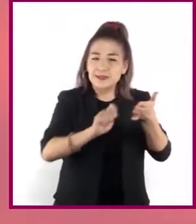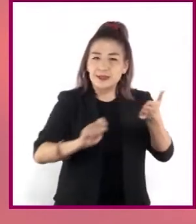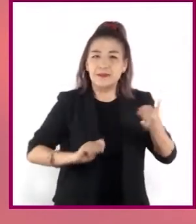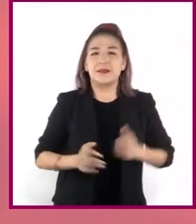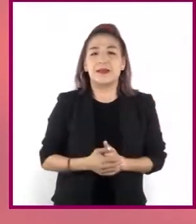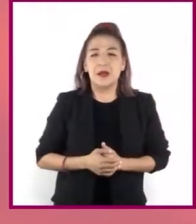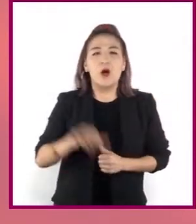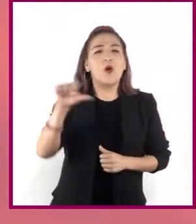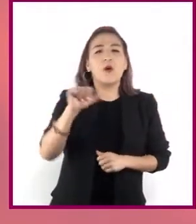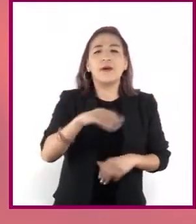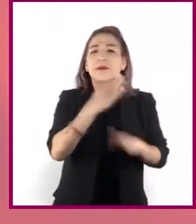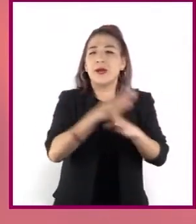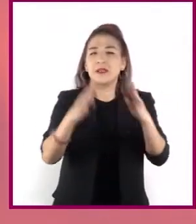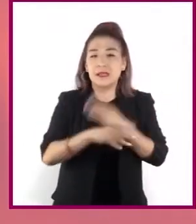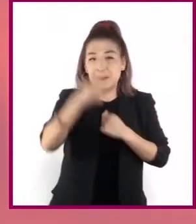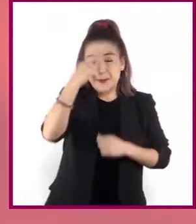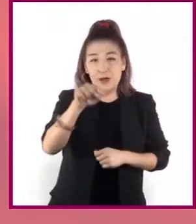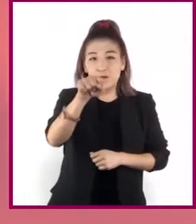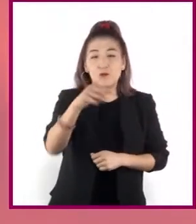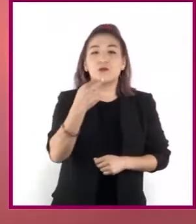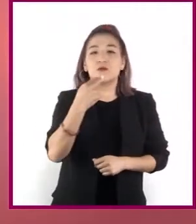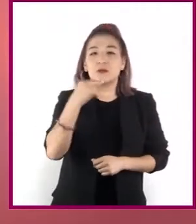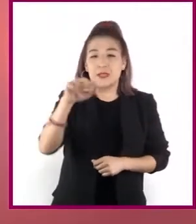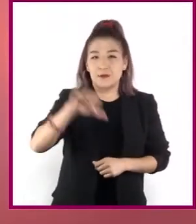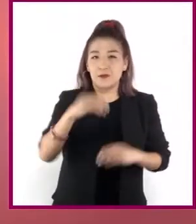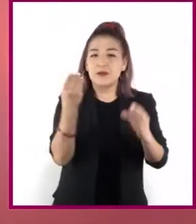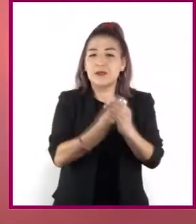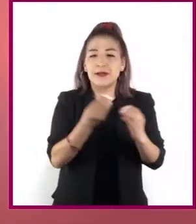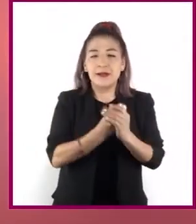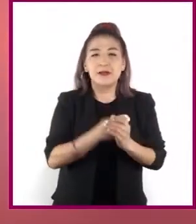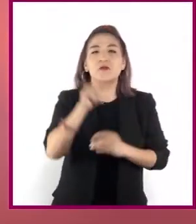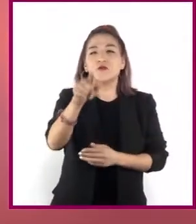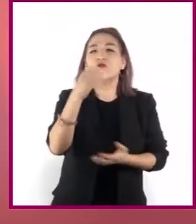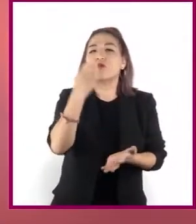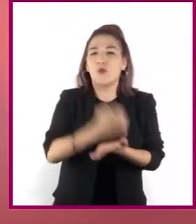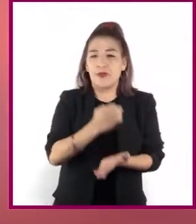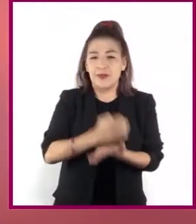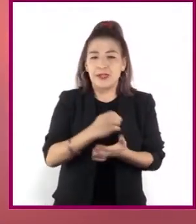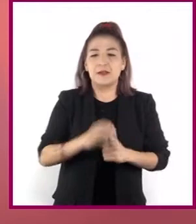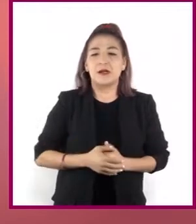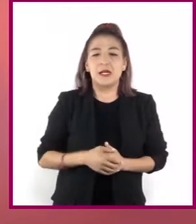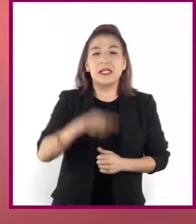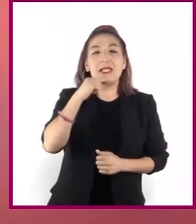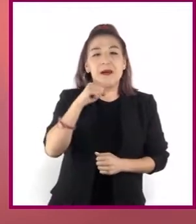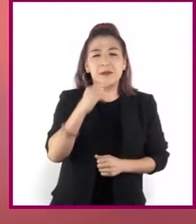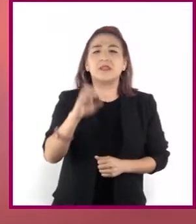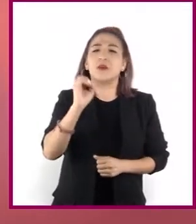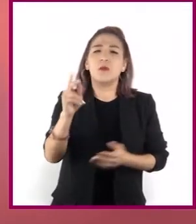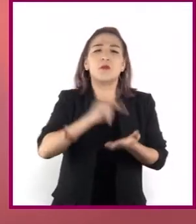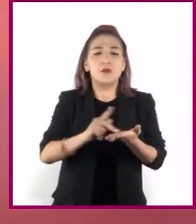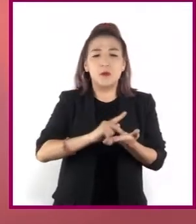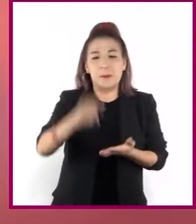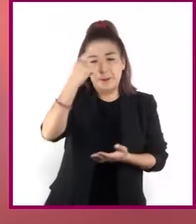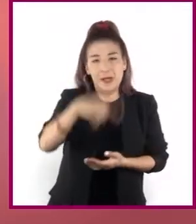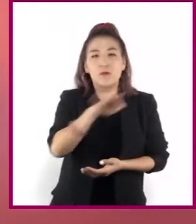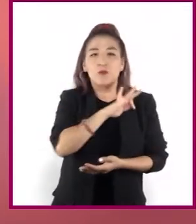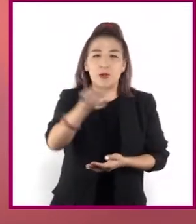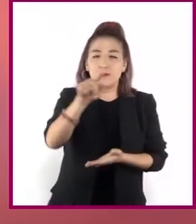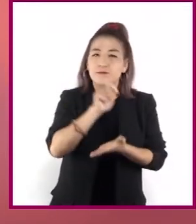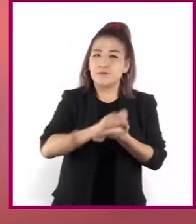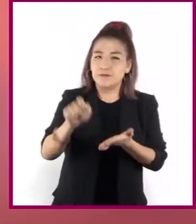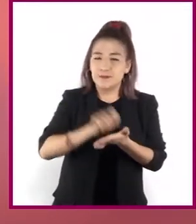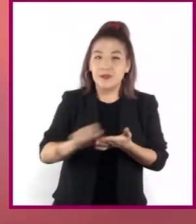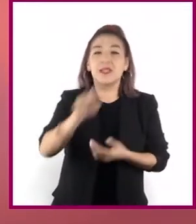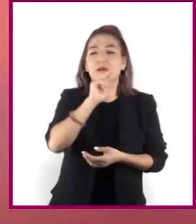Los materiales que van a necesitar para esta sesión son su siempre confiable cuaderno y lápiz o bolígrafo para que puedan tomar